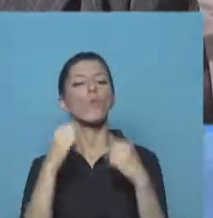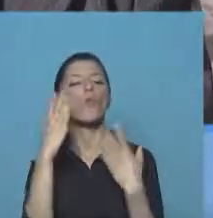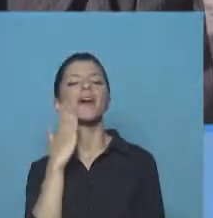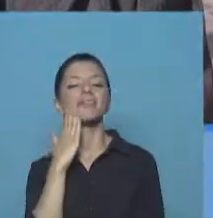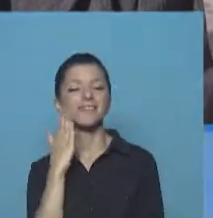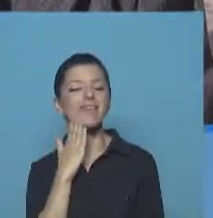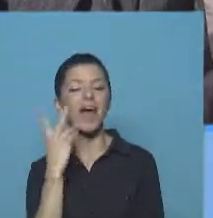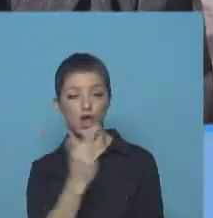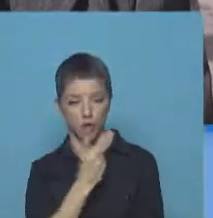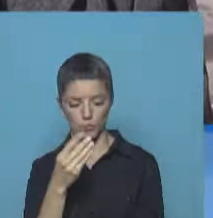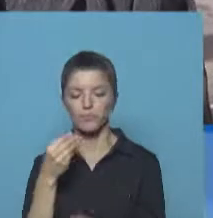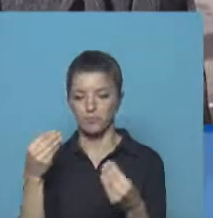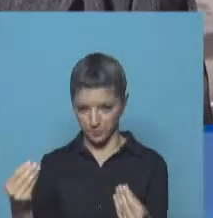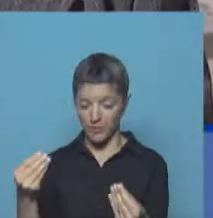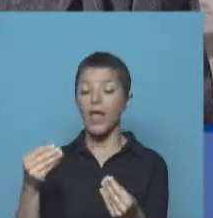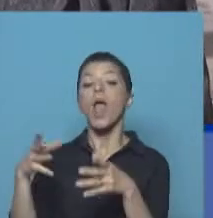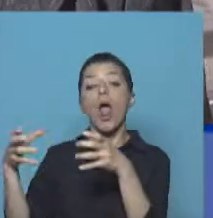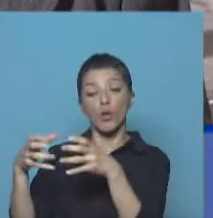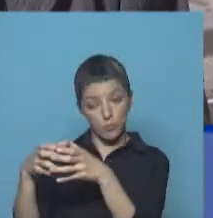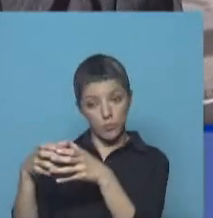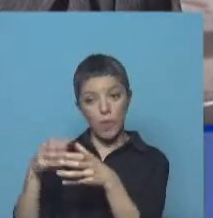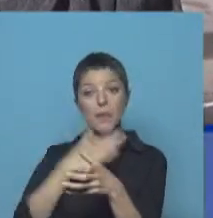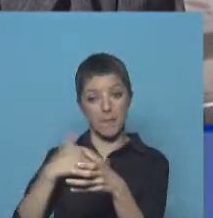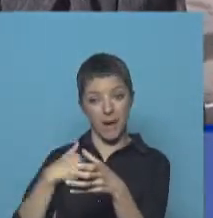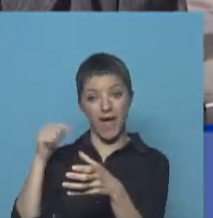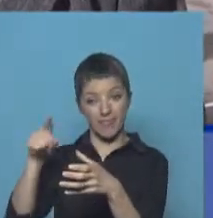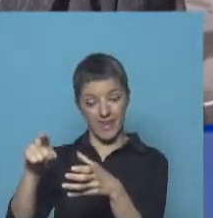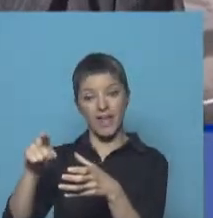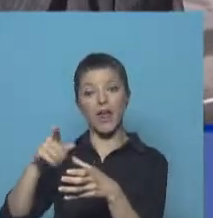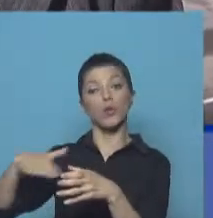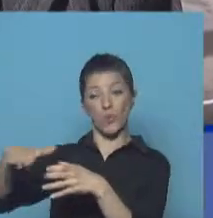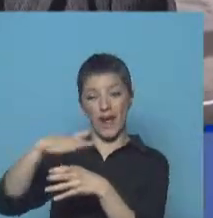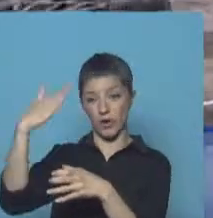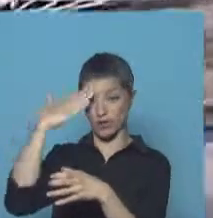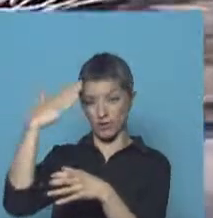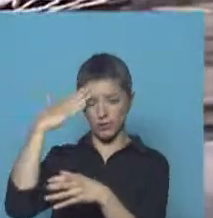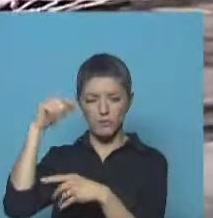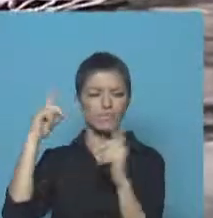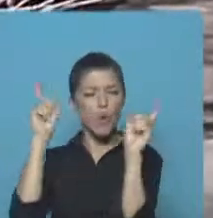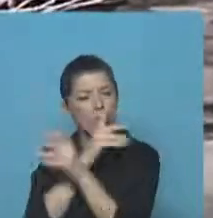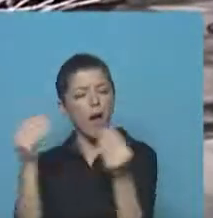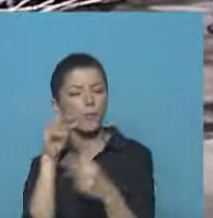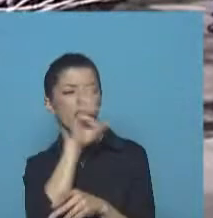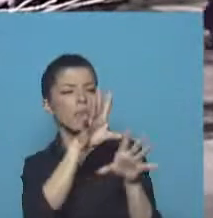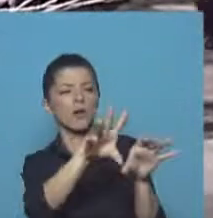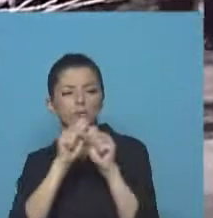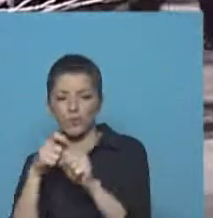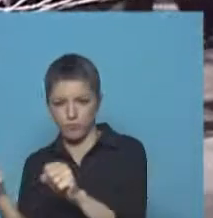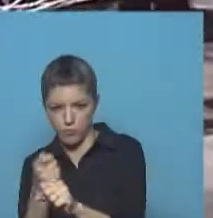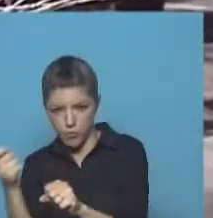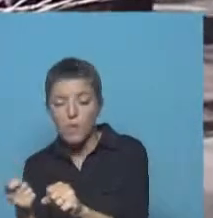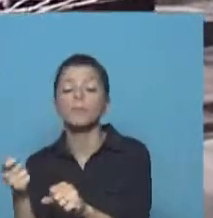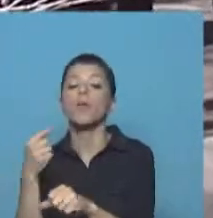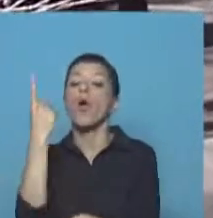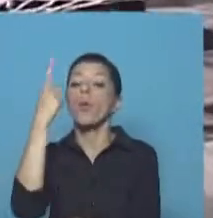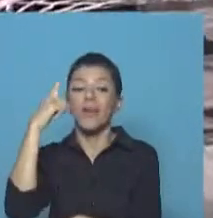vida de roberto ocurre que las madres de constitución estaban preocupadas por este flagelo una de las fundadoras de esta asociación que